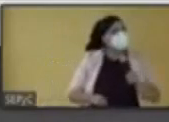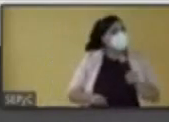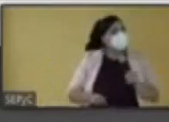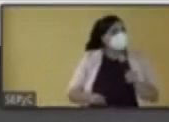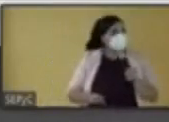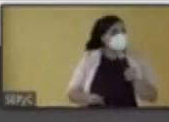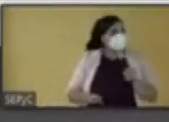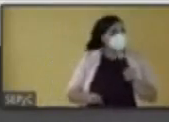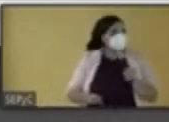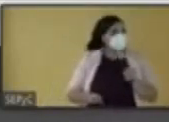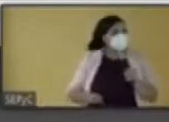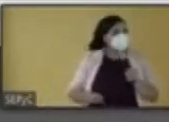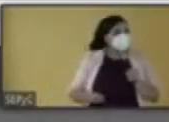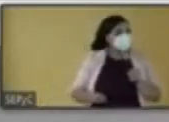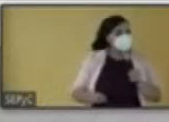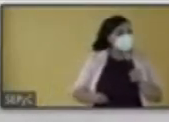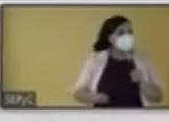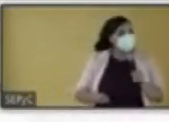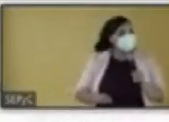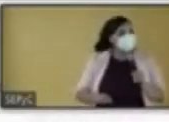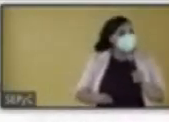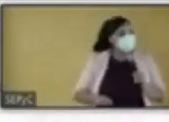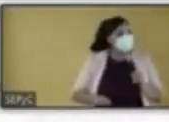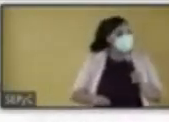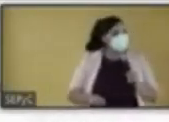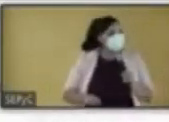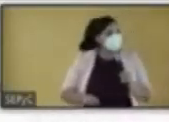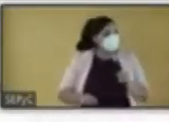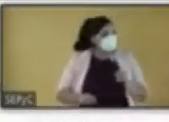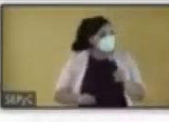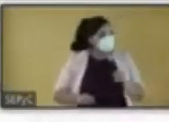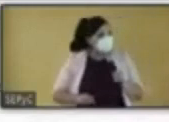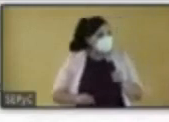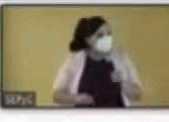La dinámica de siempre, aceptamos para que se capture la información.